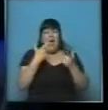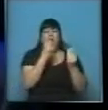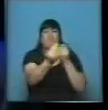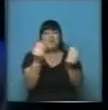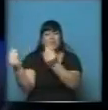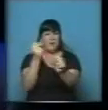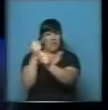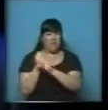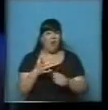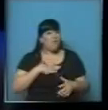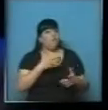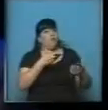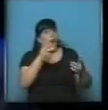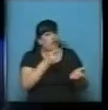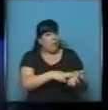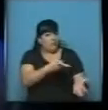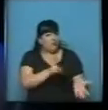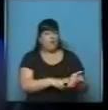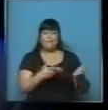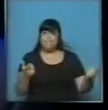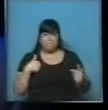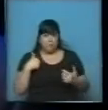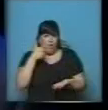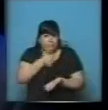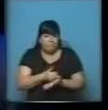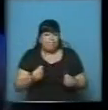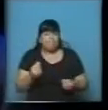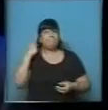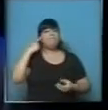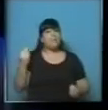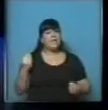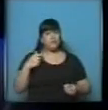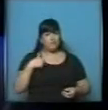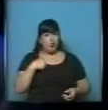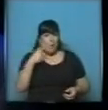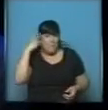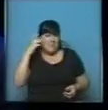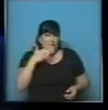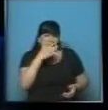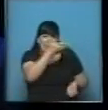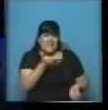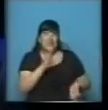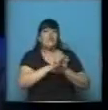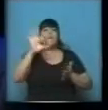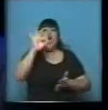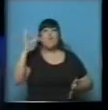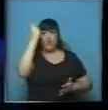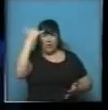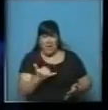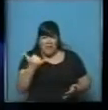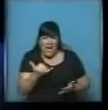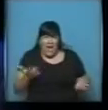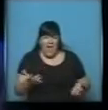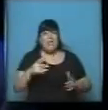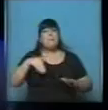Lamento realmente que insistas en eso, pero bueno, yo vine acá justamente pensando que entendías la oportunidad que estamos teniendo. Nos están